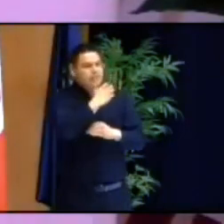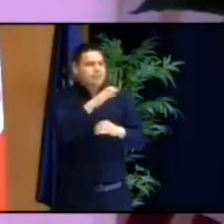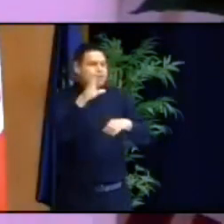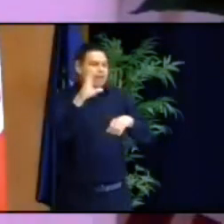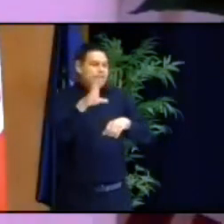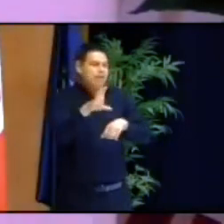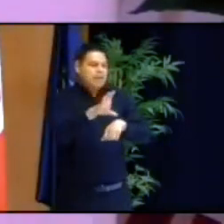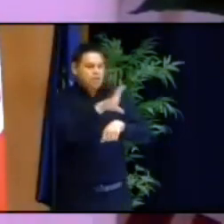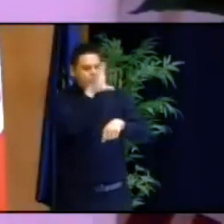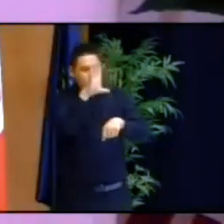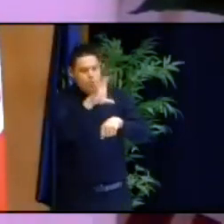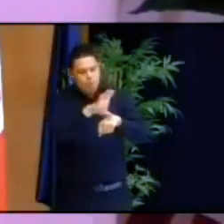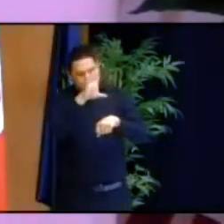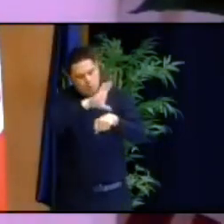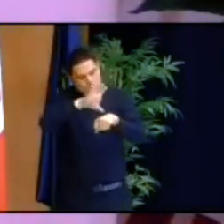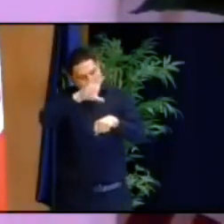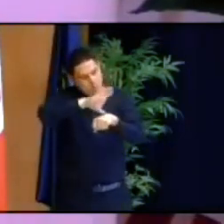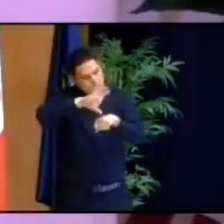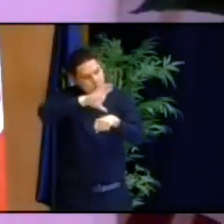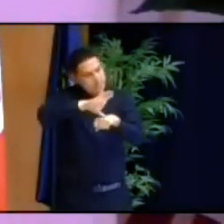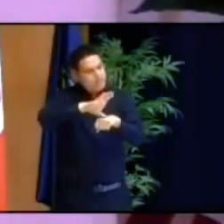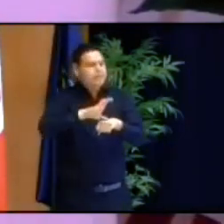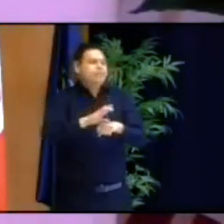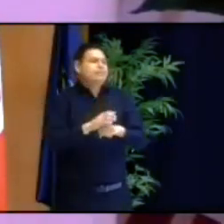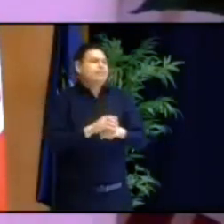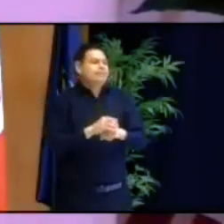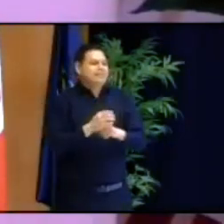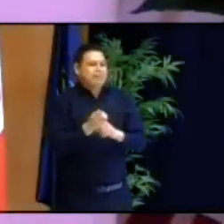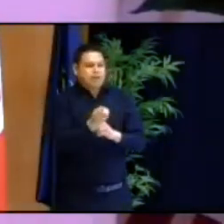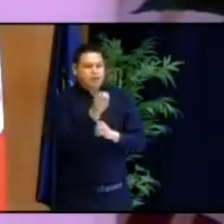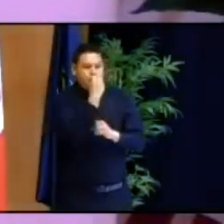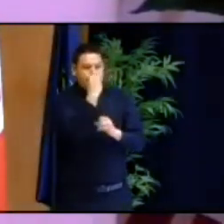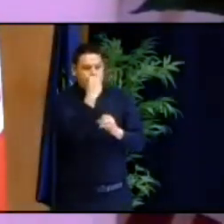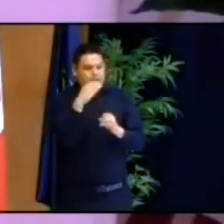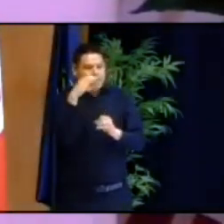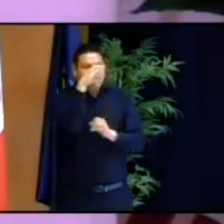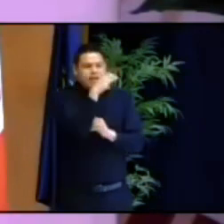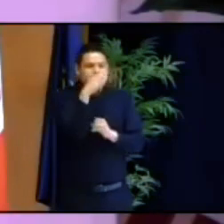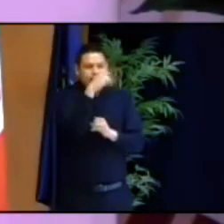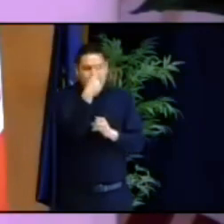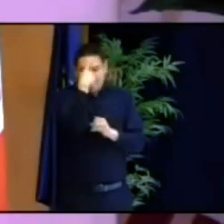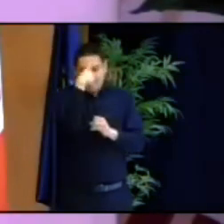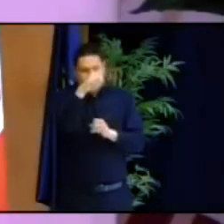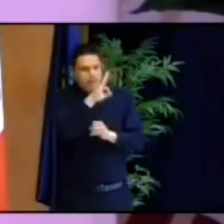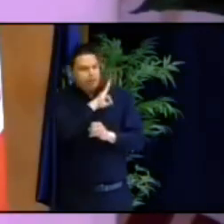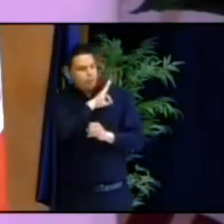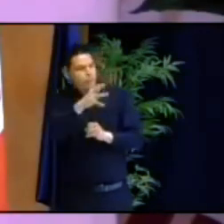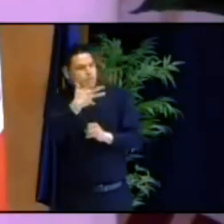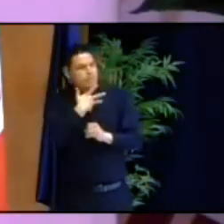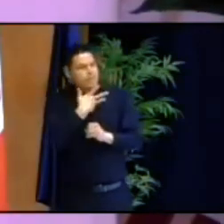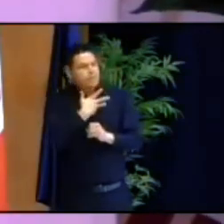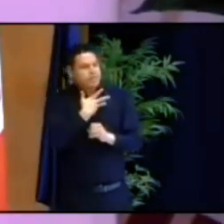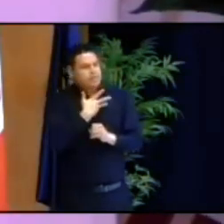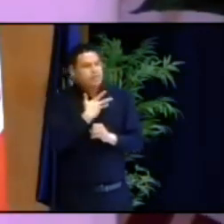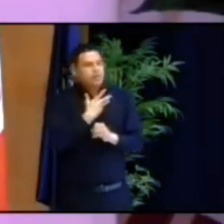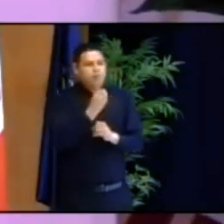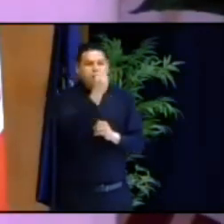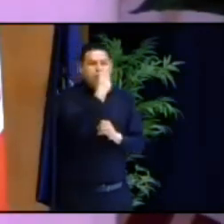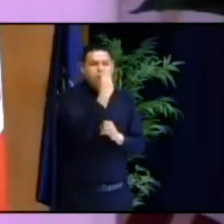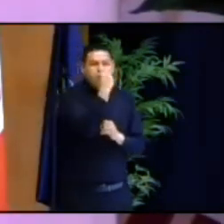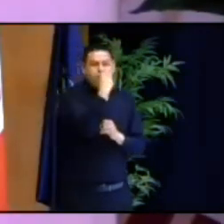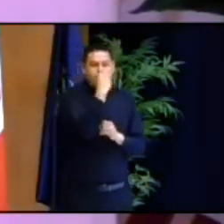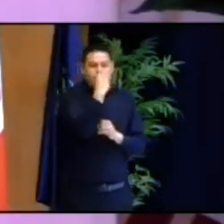de bajos recursos, se le dan alimentos calientes para que puedan tener un alimento al